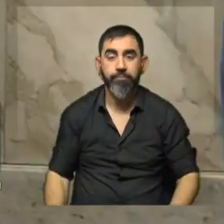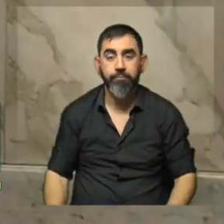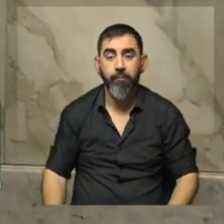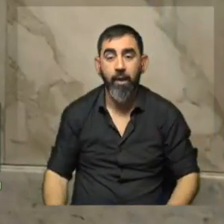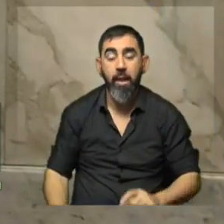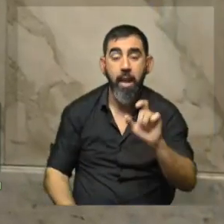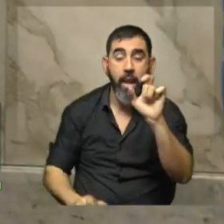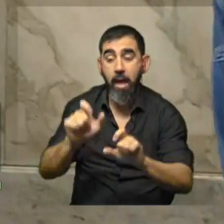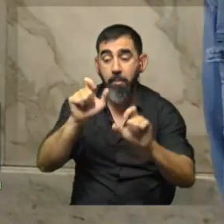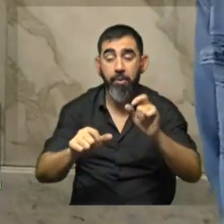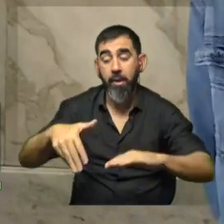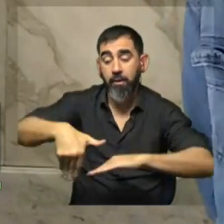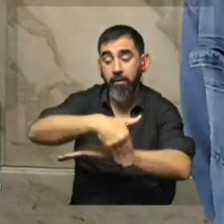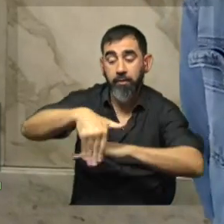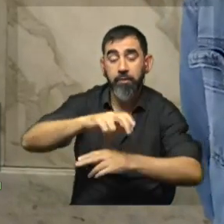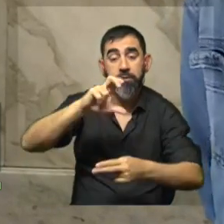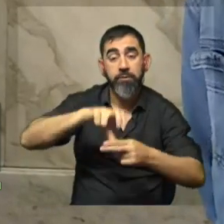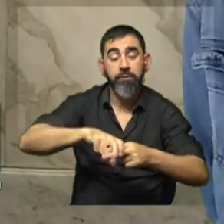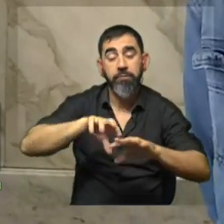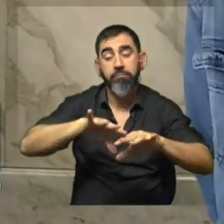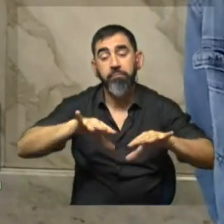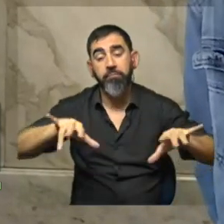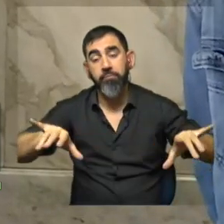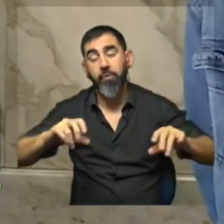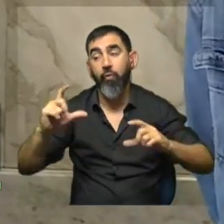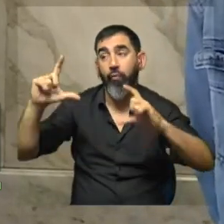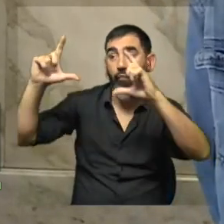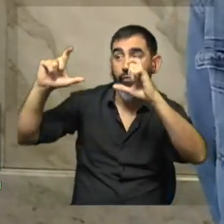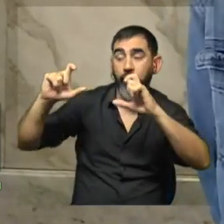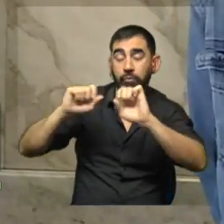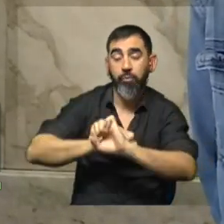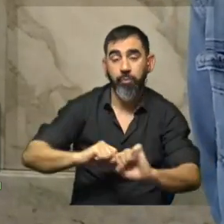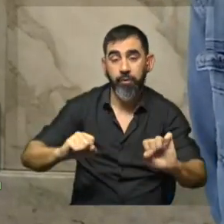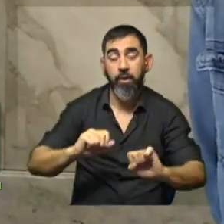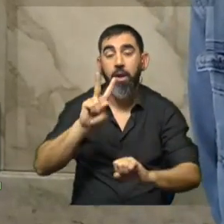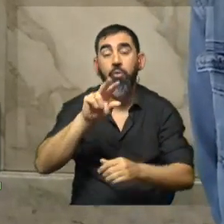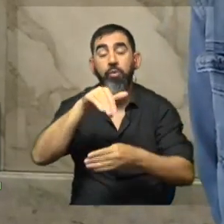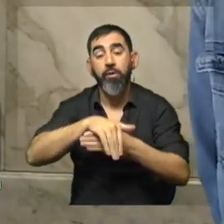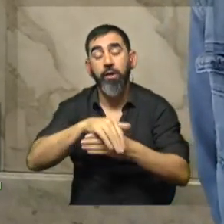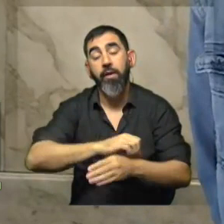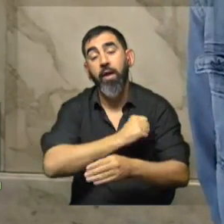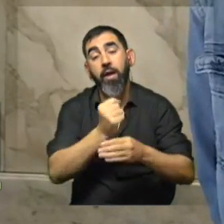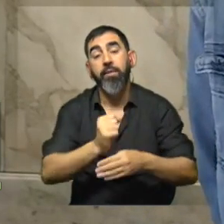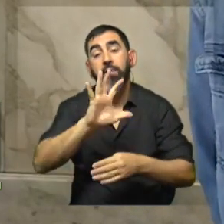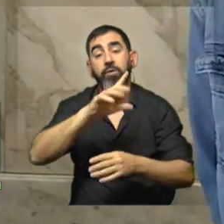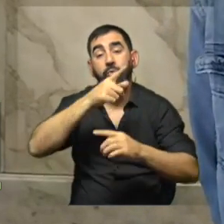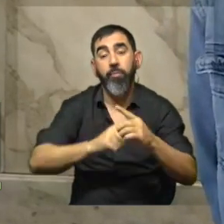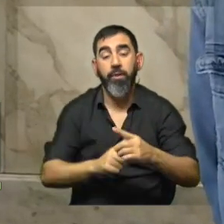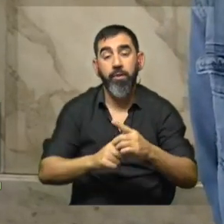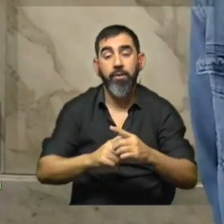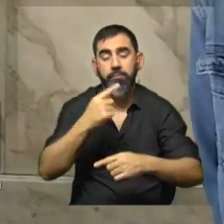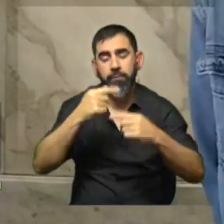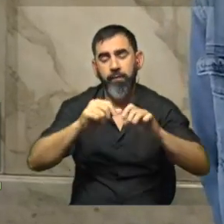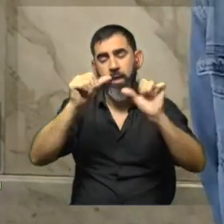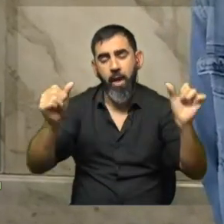ciudadano que pase por la Plaza Favini se quiera sentar a tocar el piano o a sacarse una foto. Y también a las 2 de la tarde y hasta las 5 y media habrá un sinfín